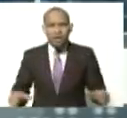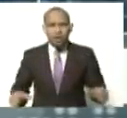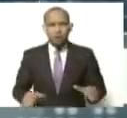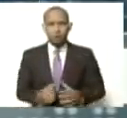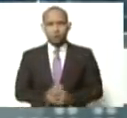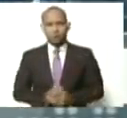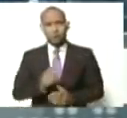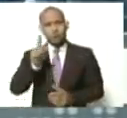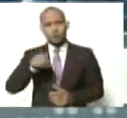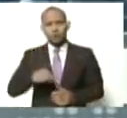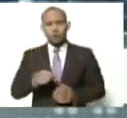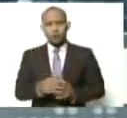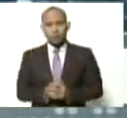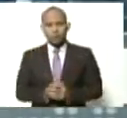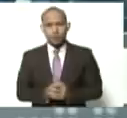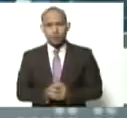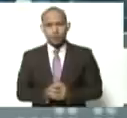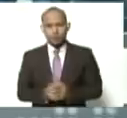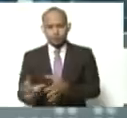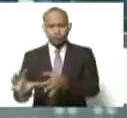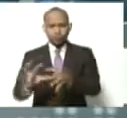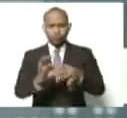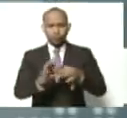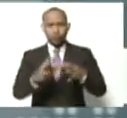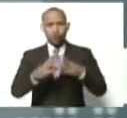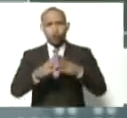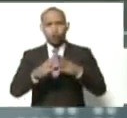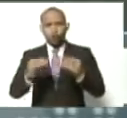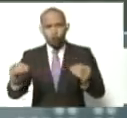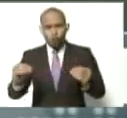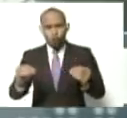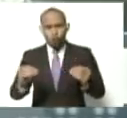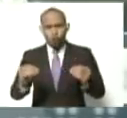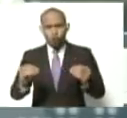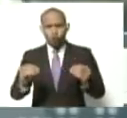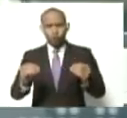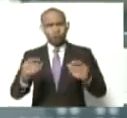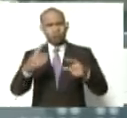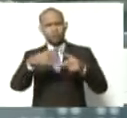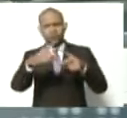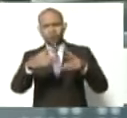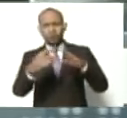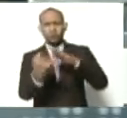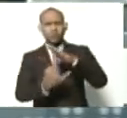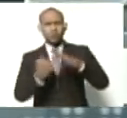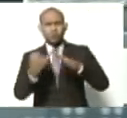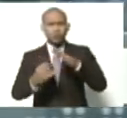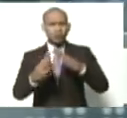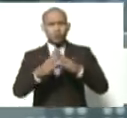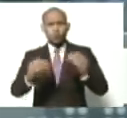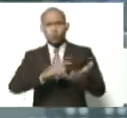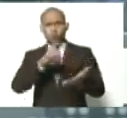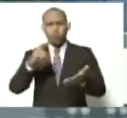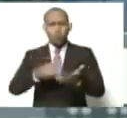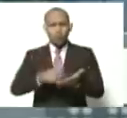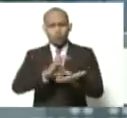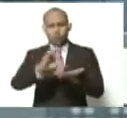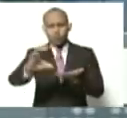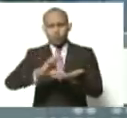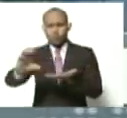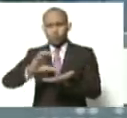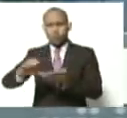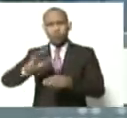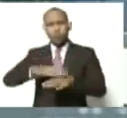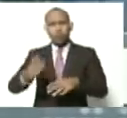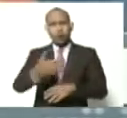además combinar todos los recursos, nosotros haciendo de tripas corazón, porque ustedes saben